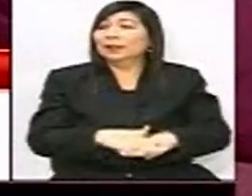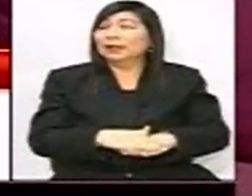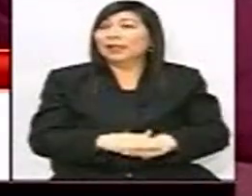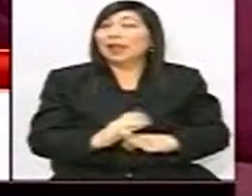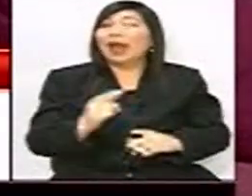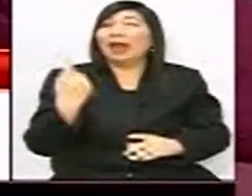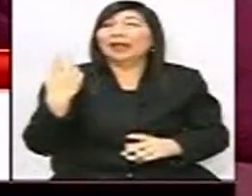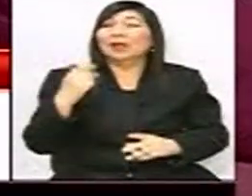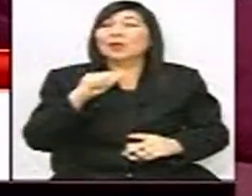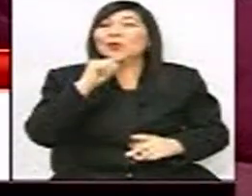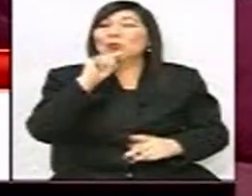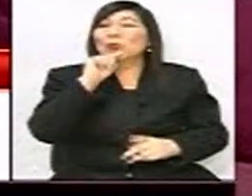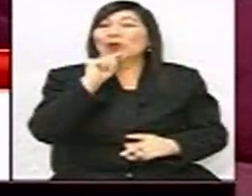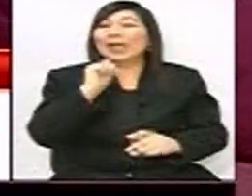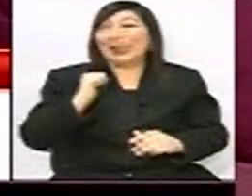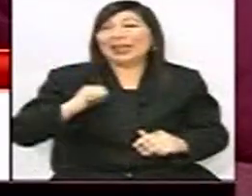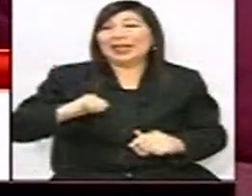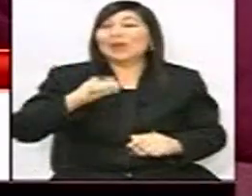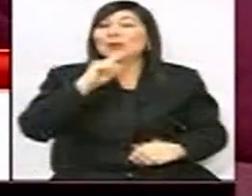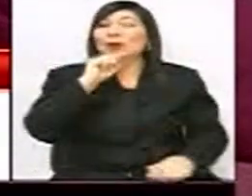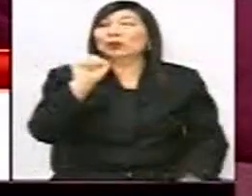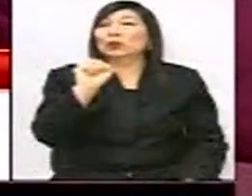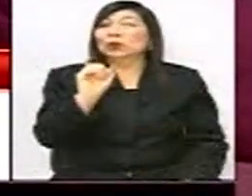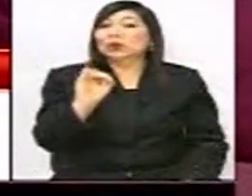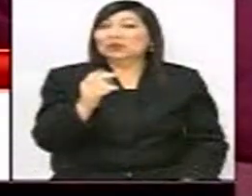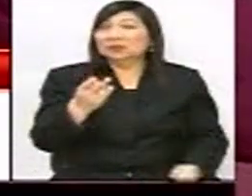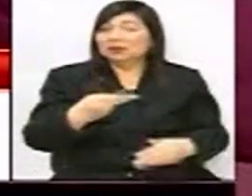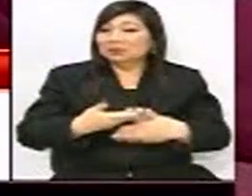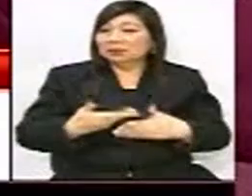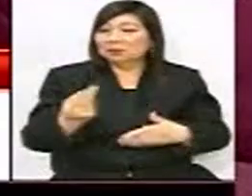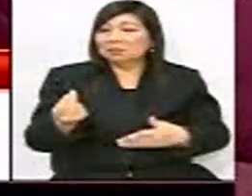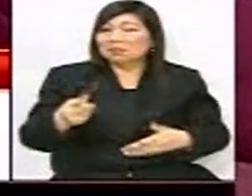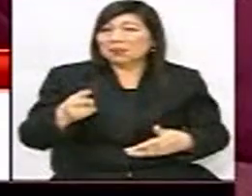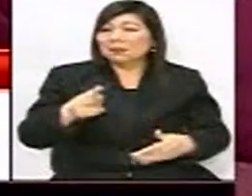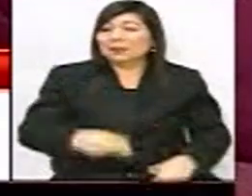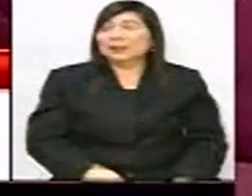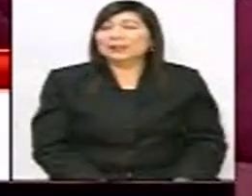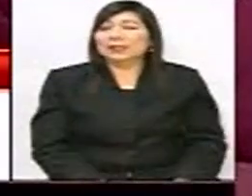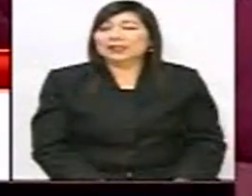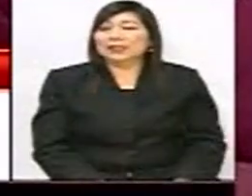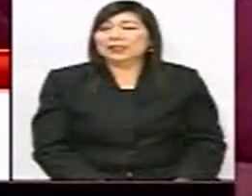Villarán se ha determinado que nos ha generado un sobrecosto enorme.